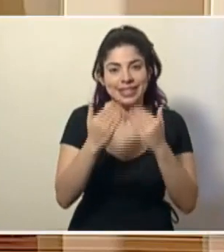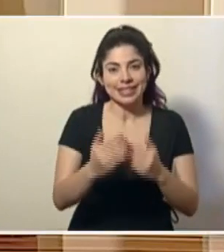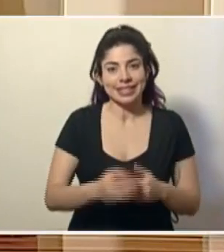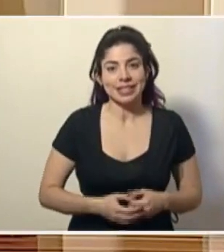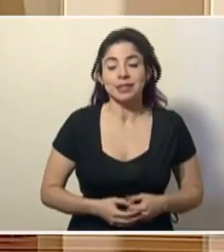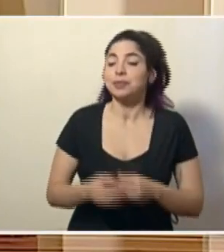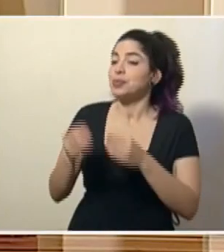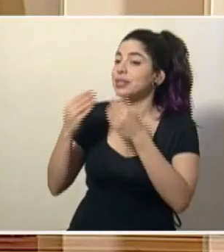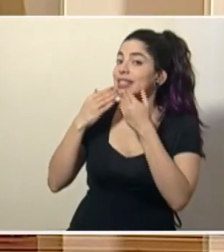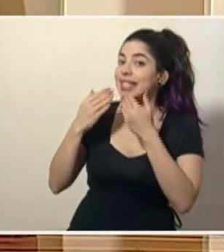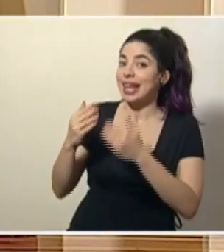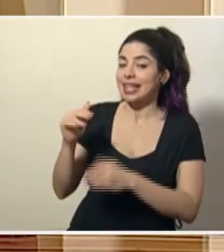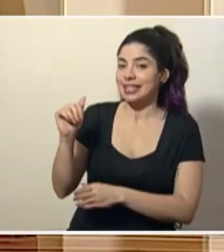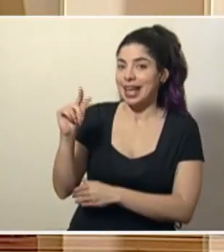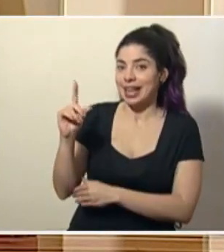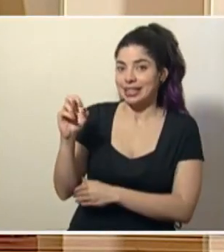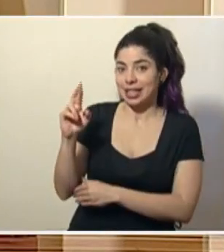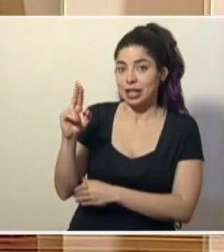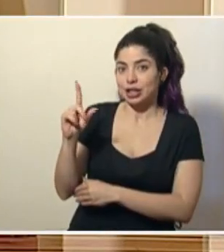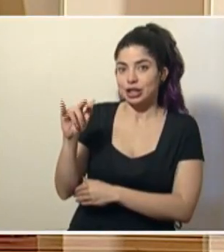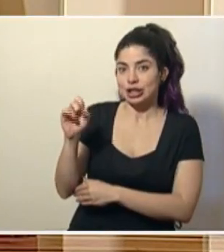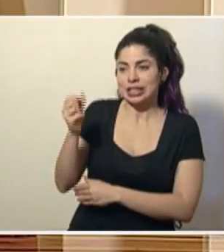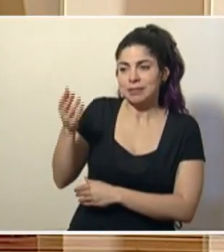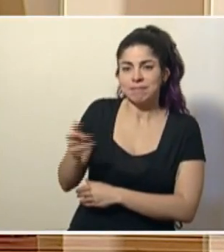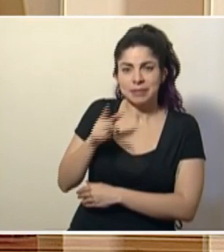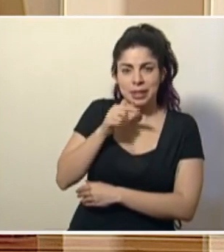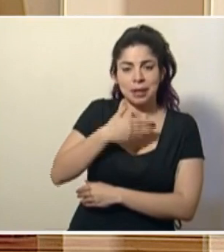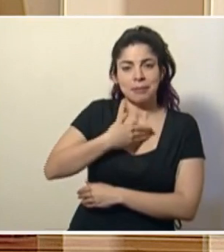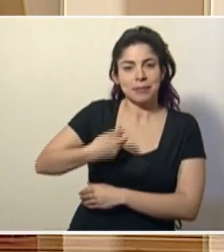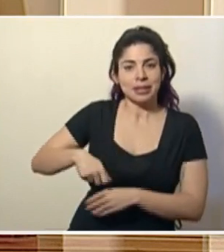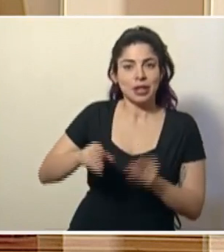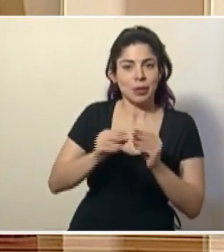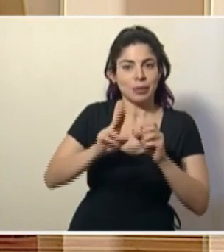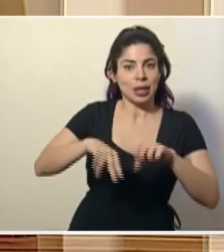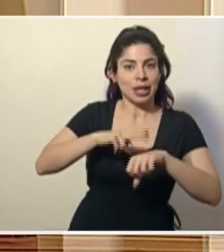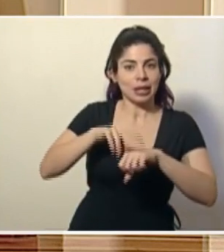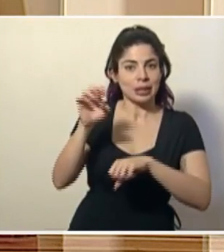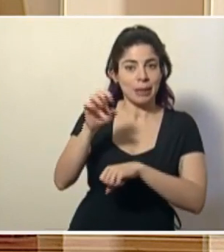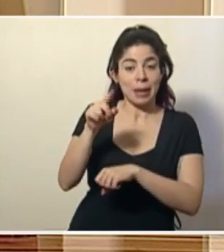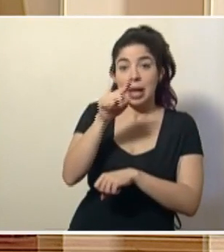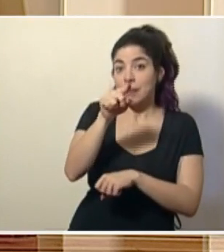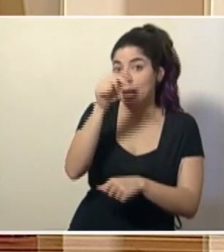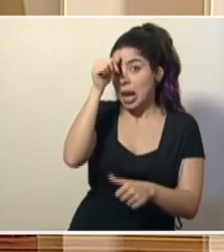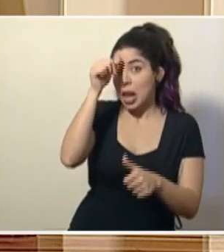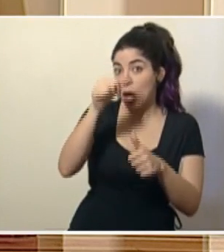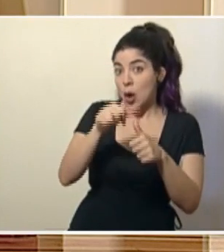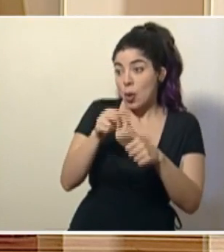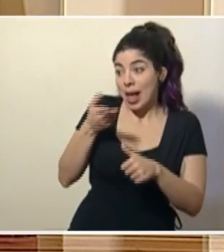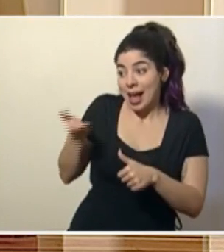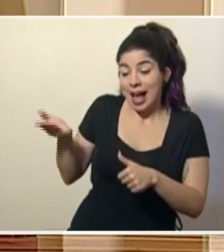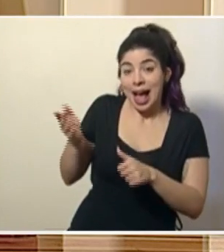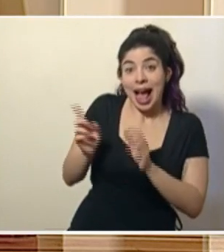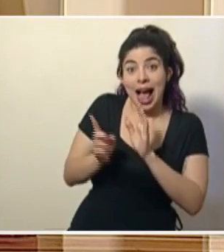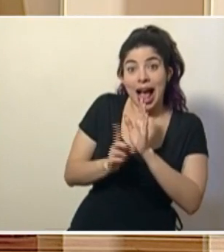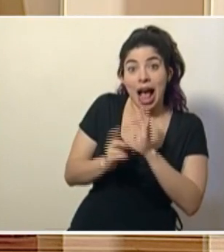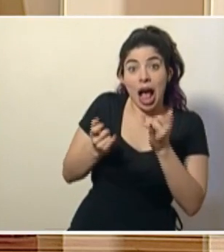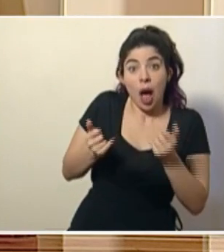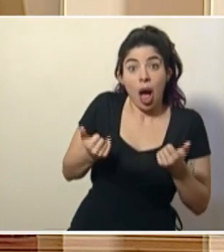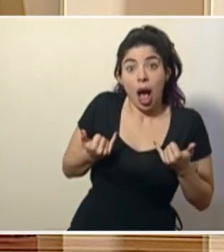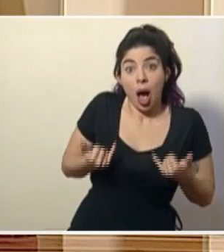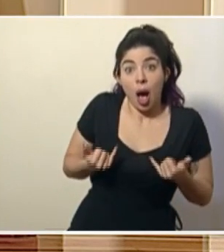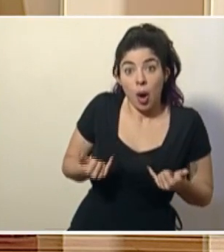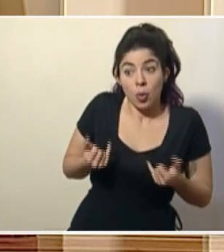gracias. Muchas gracias, don Alexander Solís, presidente de la Comisión Nacional de Emergencias, y recordarle que estas alertas actualizadas